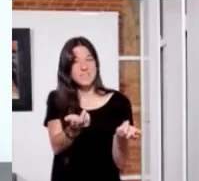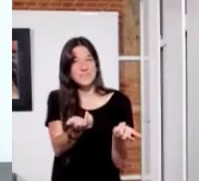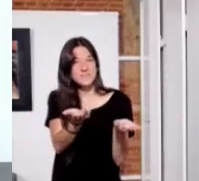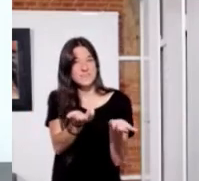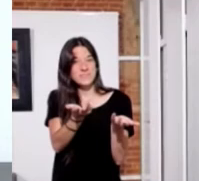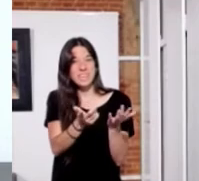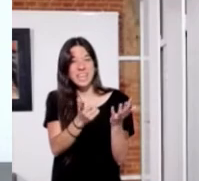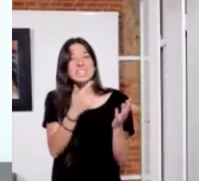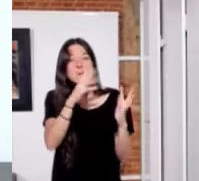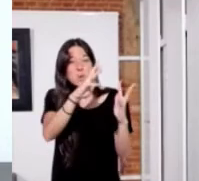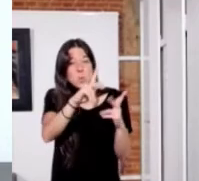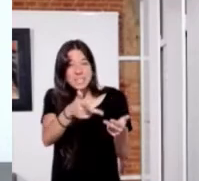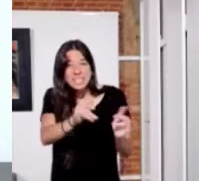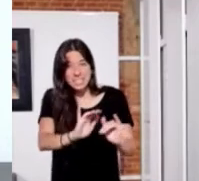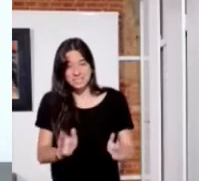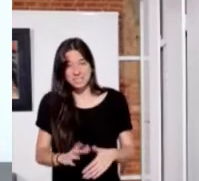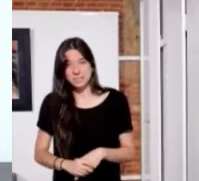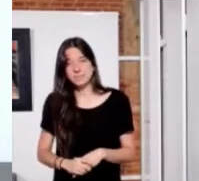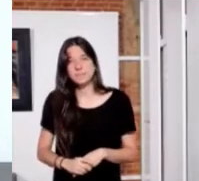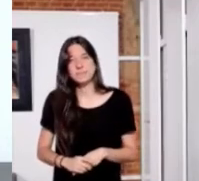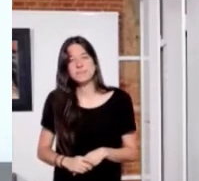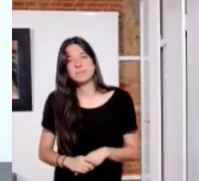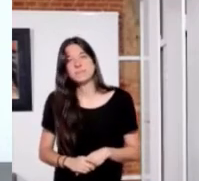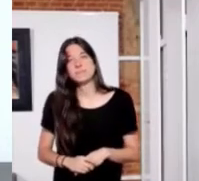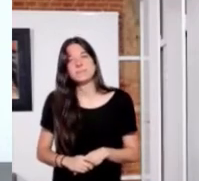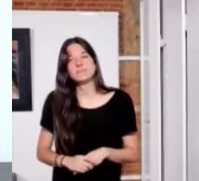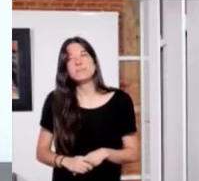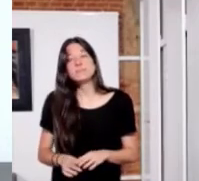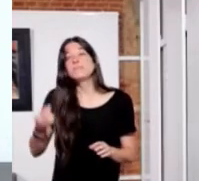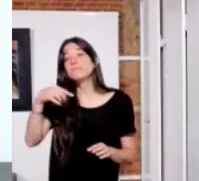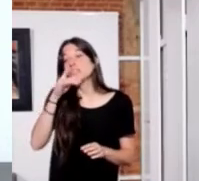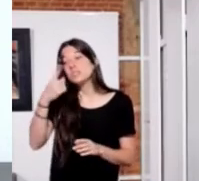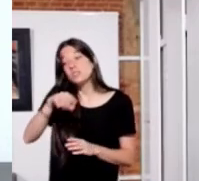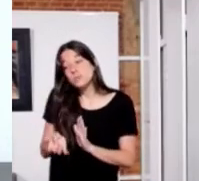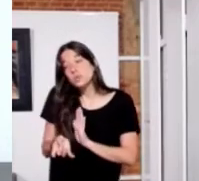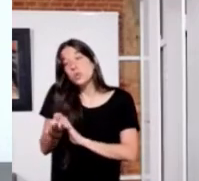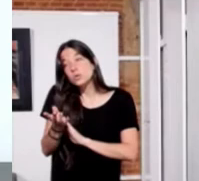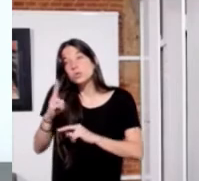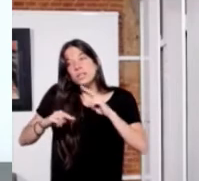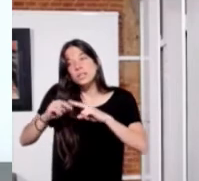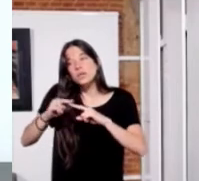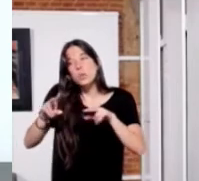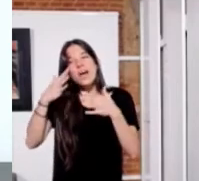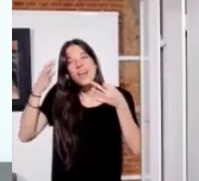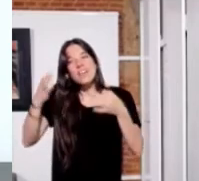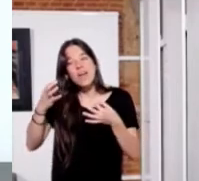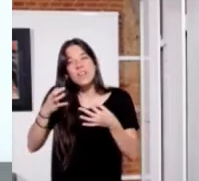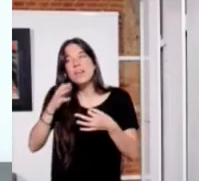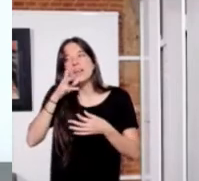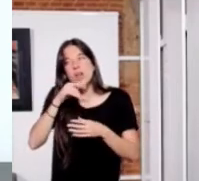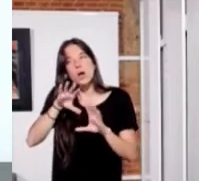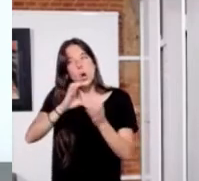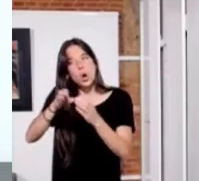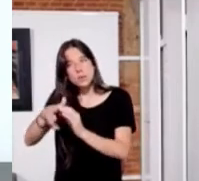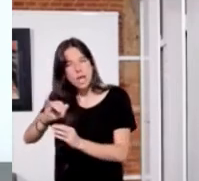contado. Y estamos construyendo una realidad donde hay muchos colectivos, donde